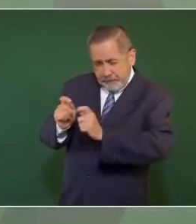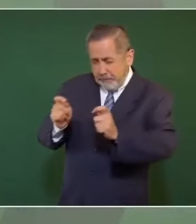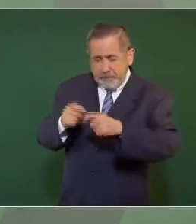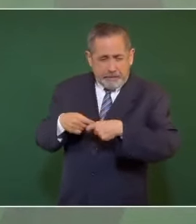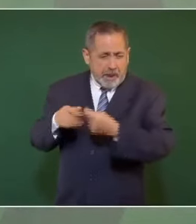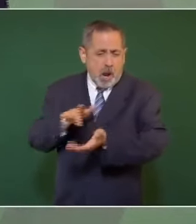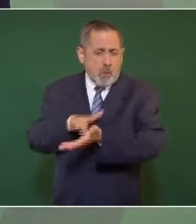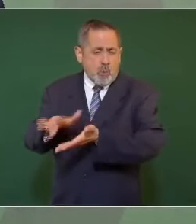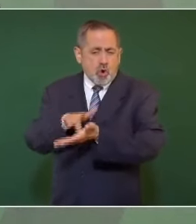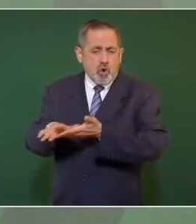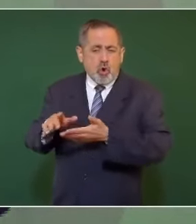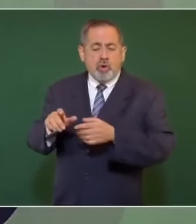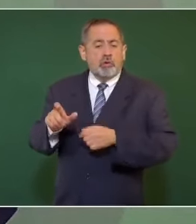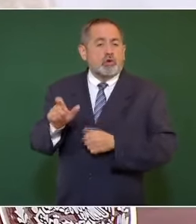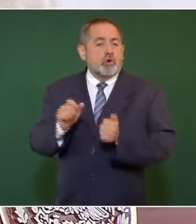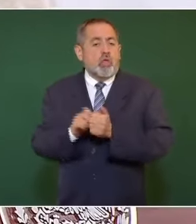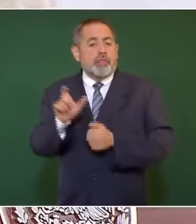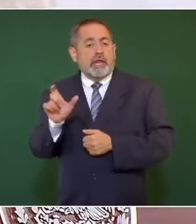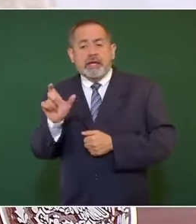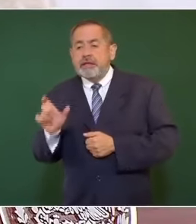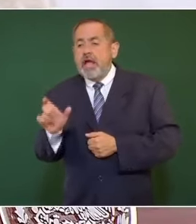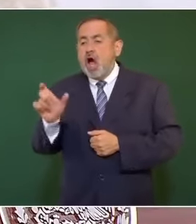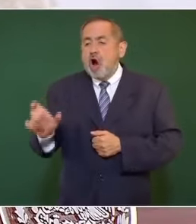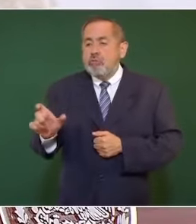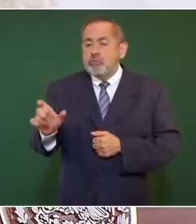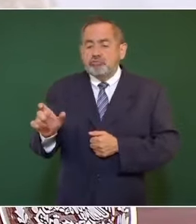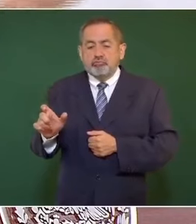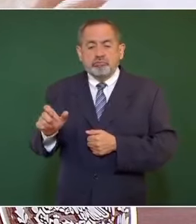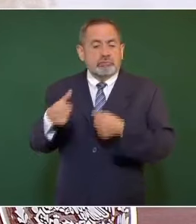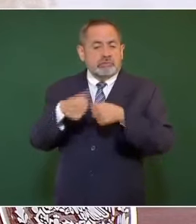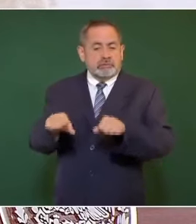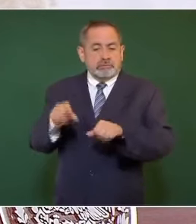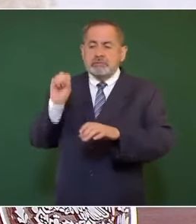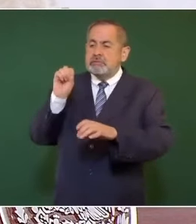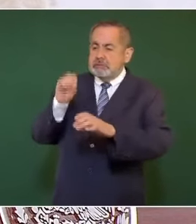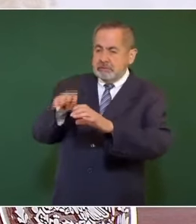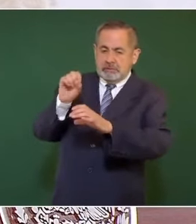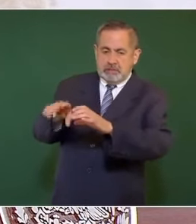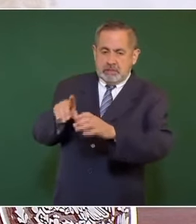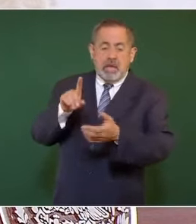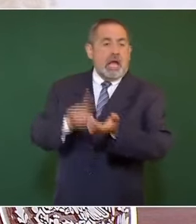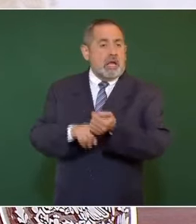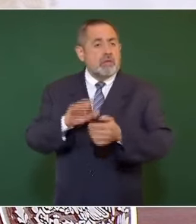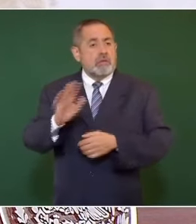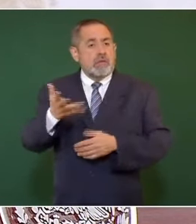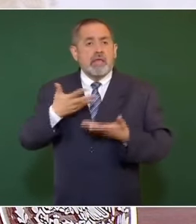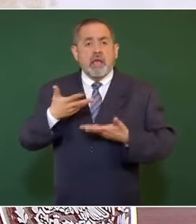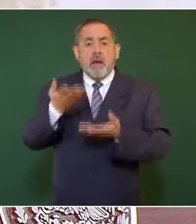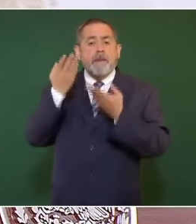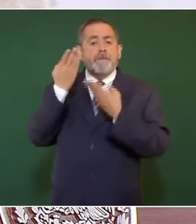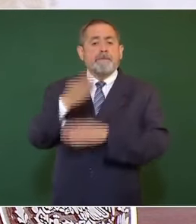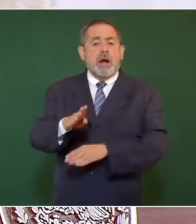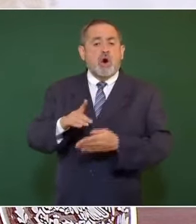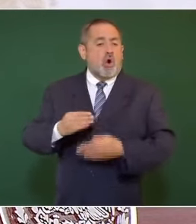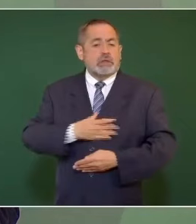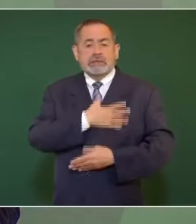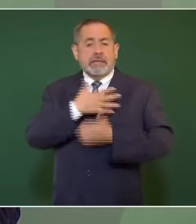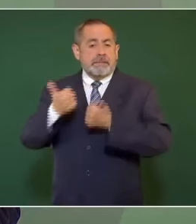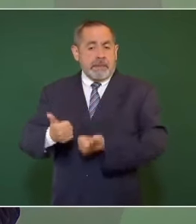Y es una tarjeta, porque ya tenemos todas las sucursales del Banco del